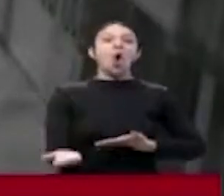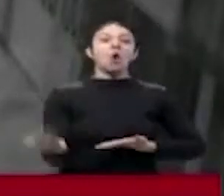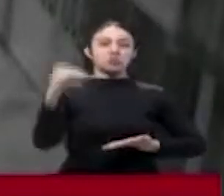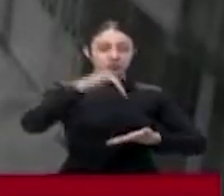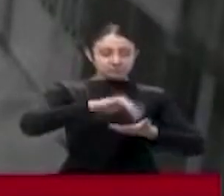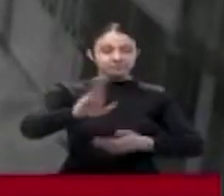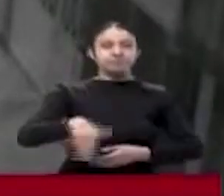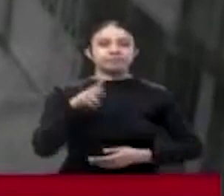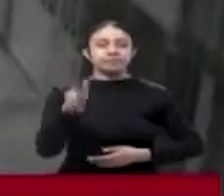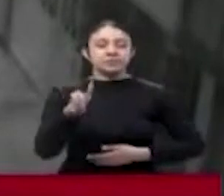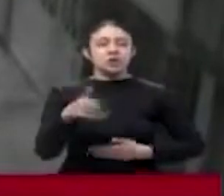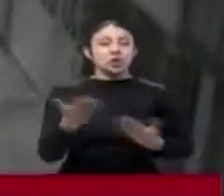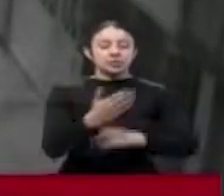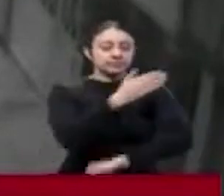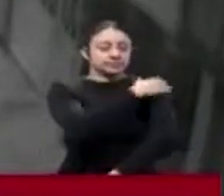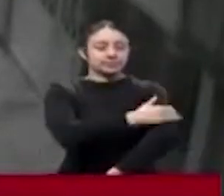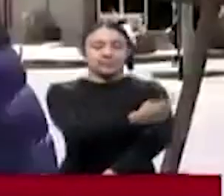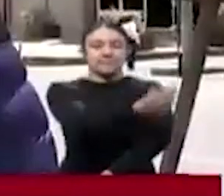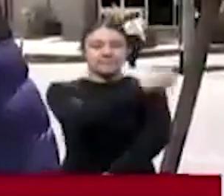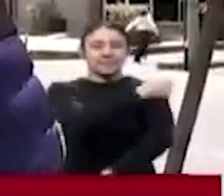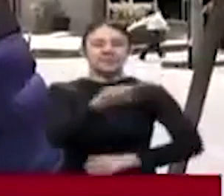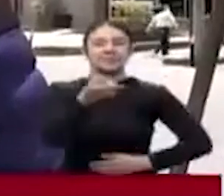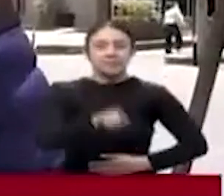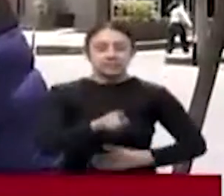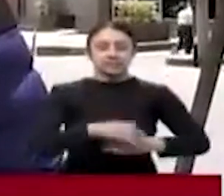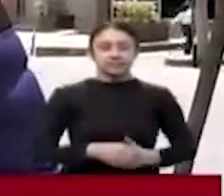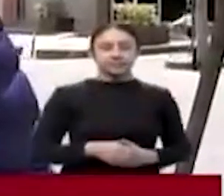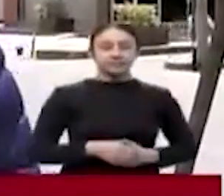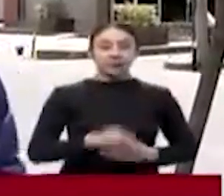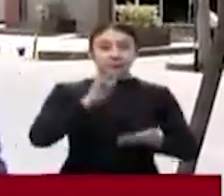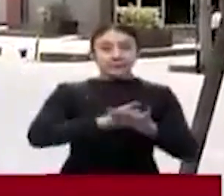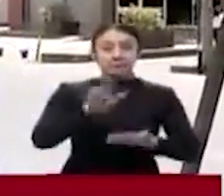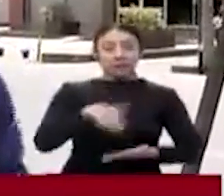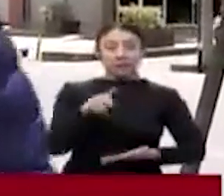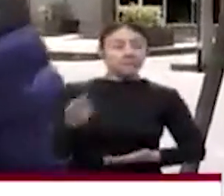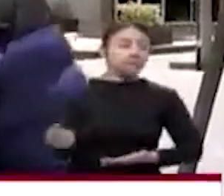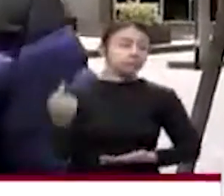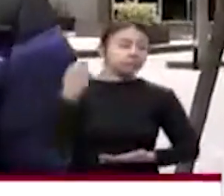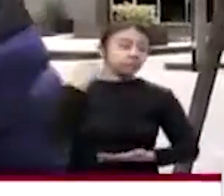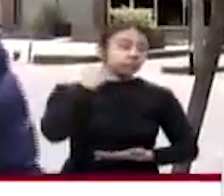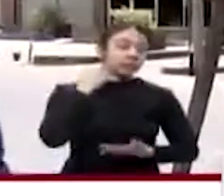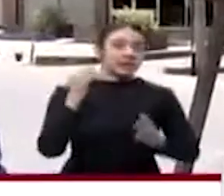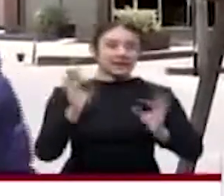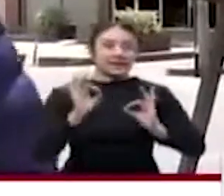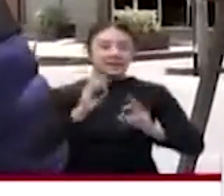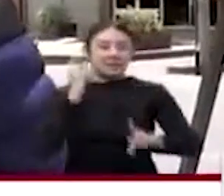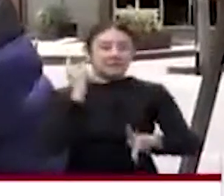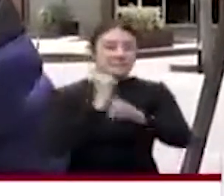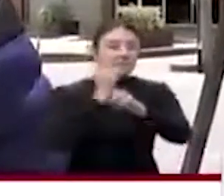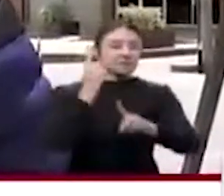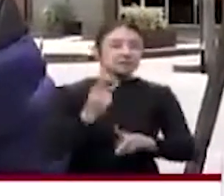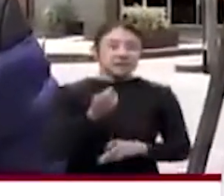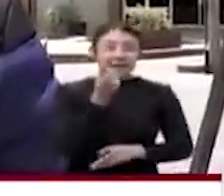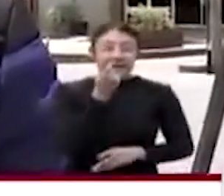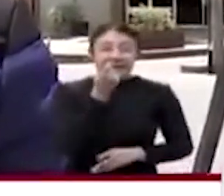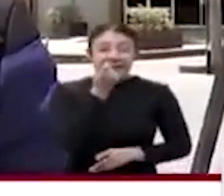su arma de fuego y lo hiere en el brazo. El disparo en el cuello no tocó ningún punto vital y estuvo a